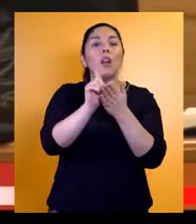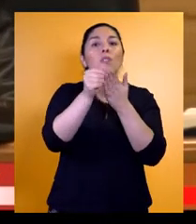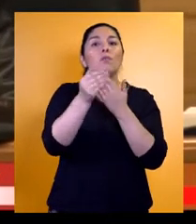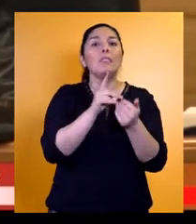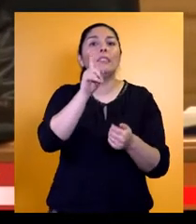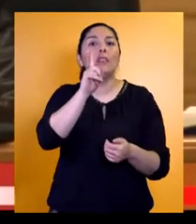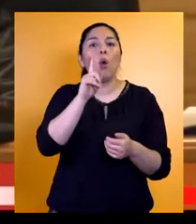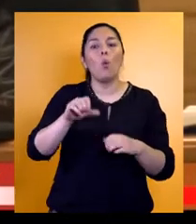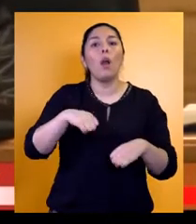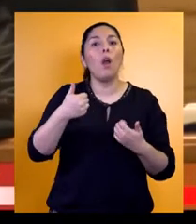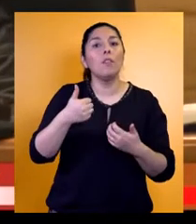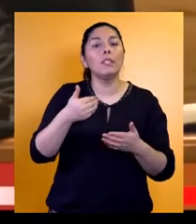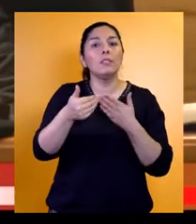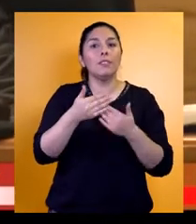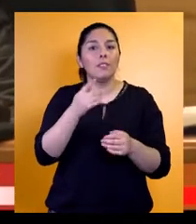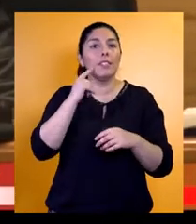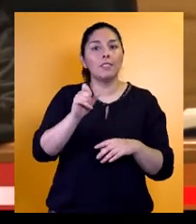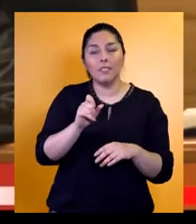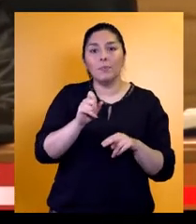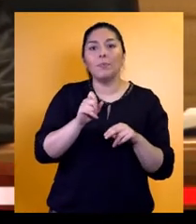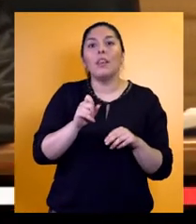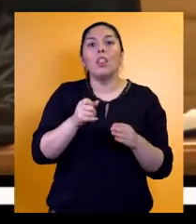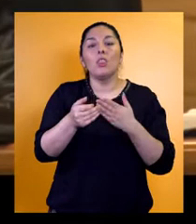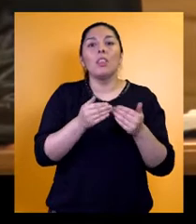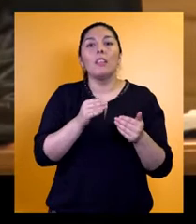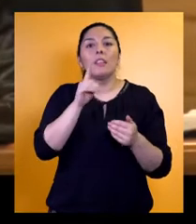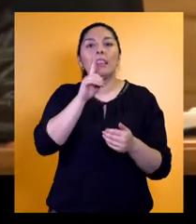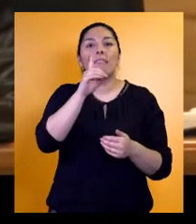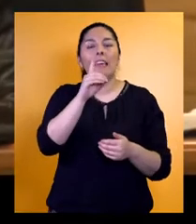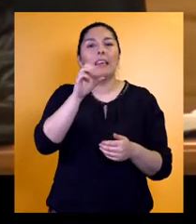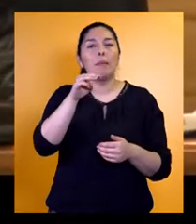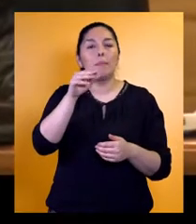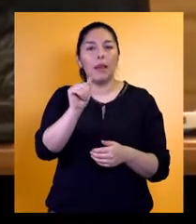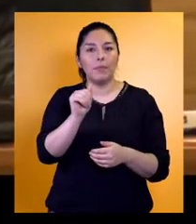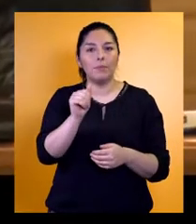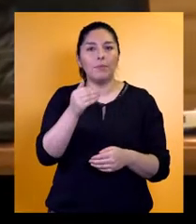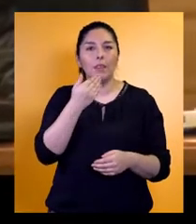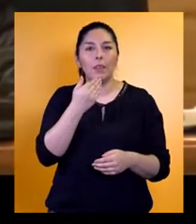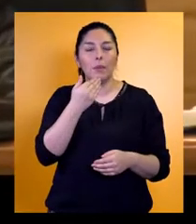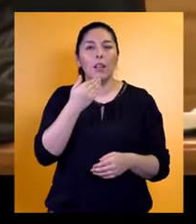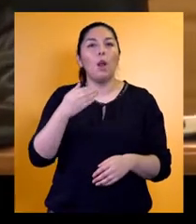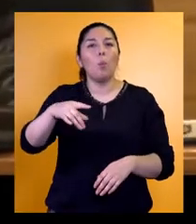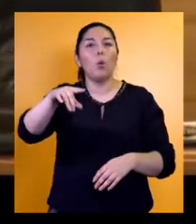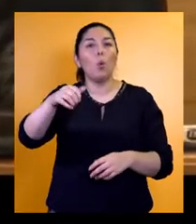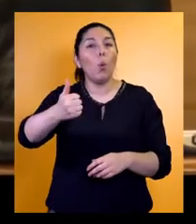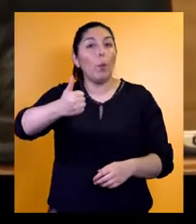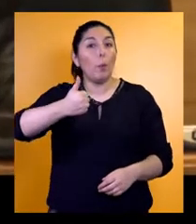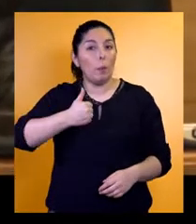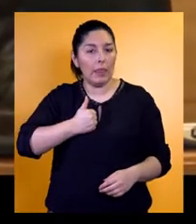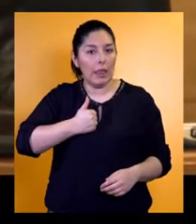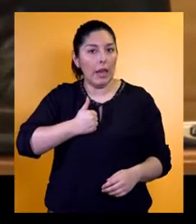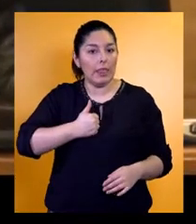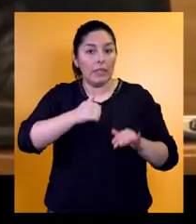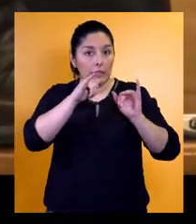comuna de Buscón el día 1 de marzo de 2017 en perjuicio de TDMA. Segundo, que se da la pena por cumplida, atendido el tiempo que ha